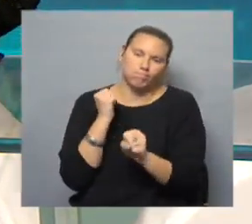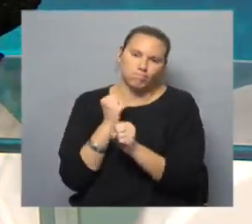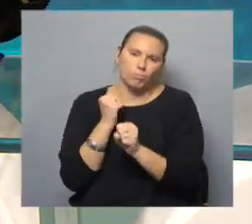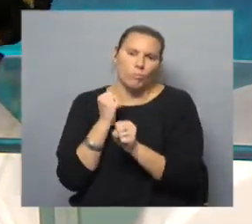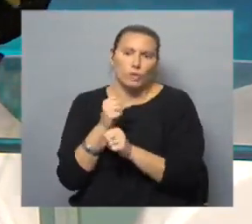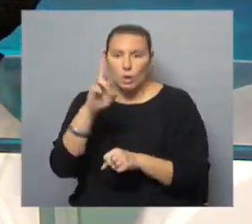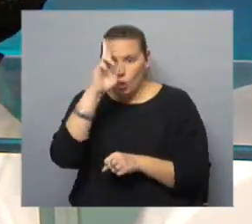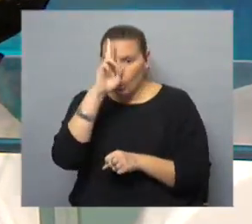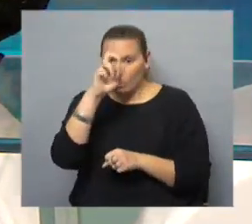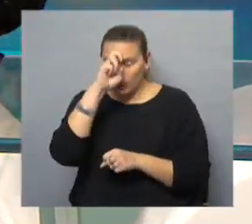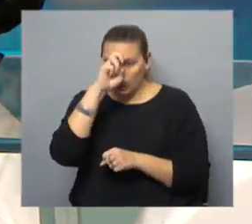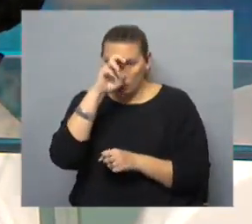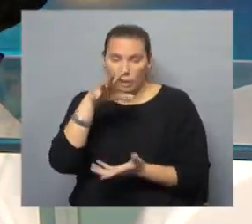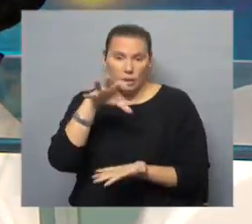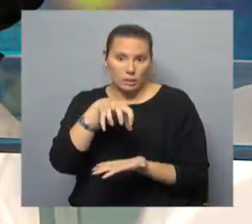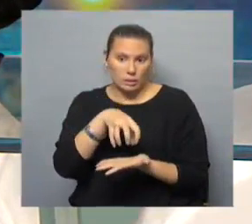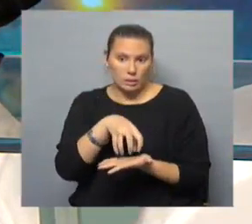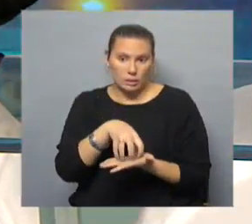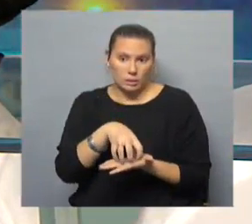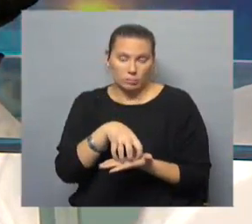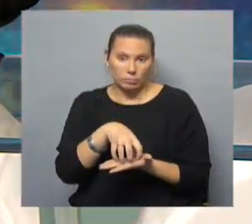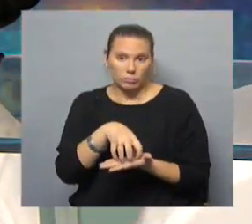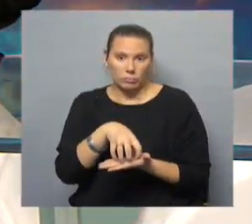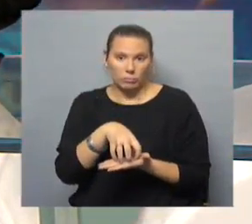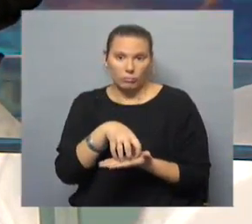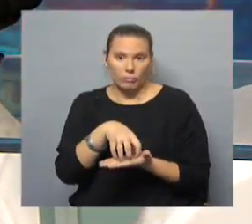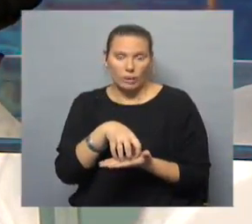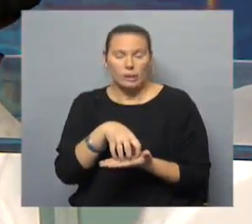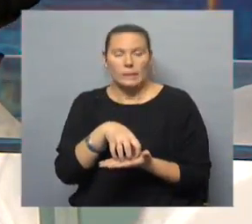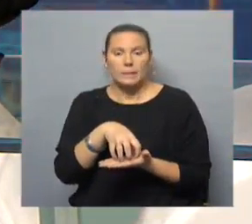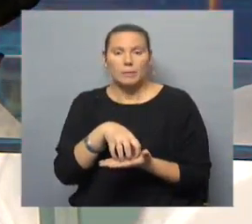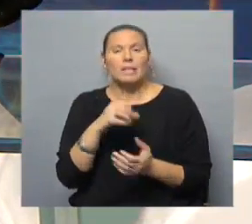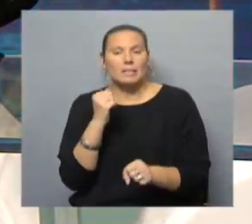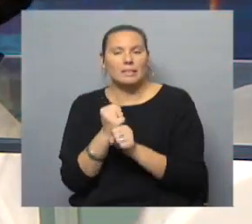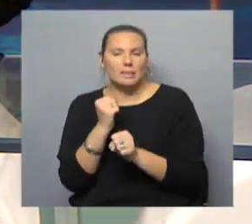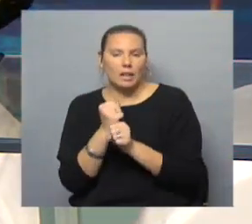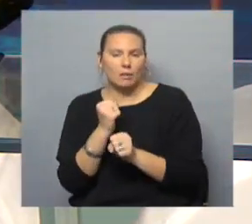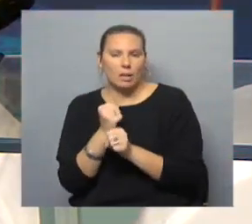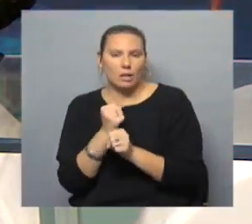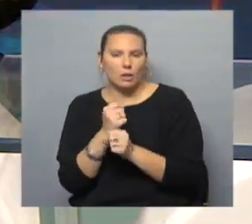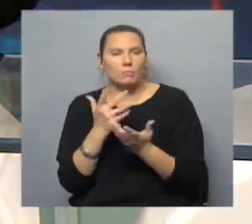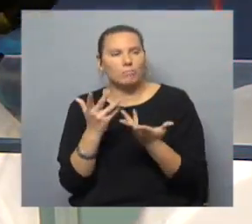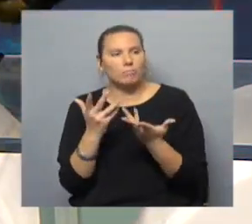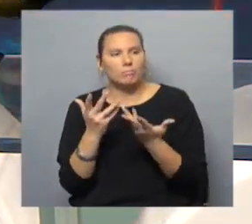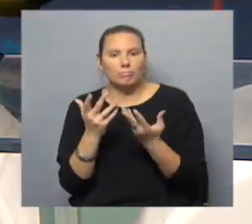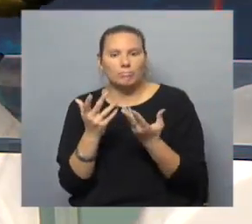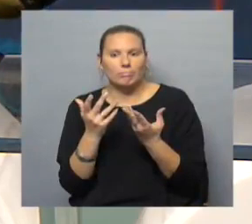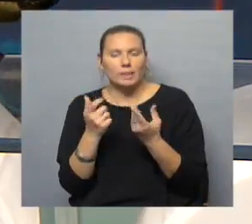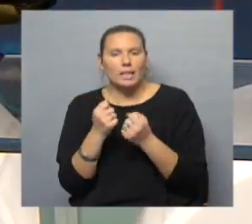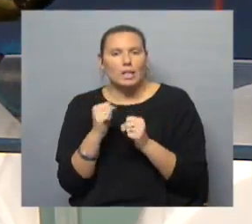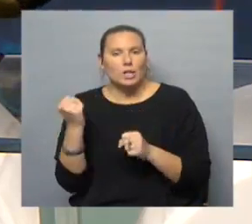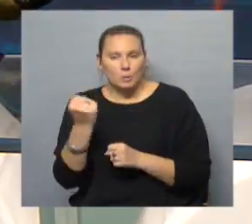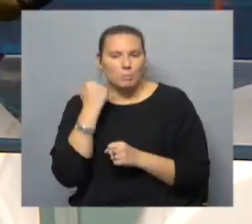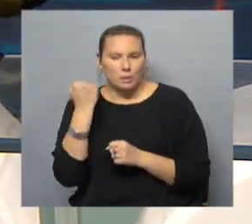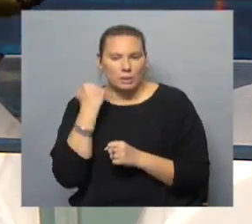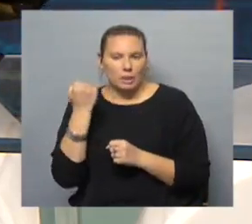los hospitales, ¿no? Uh-huh. Digamos, como para hacer ese trabajo que es tan, como que llena tanto